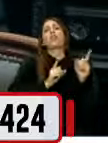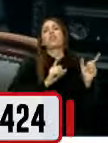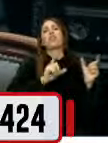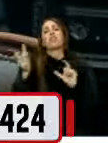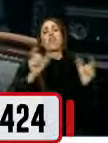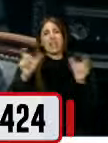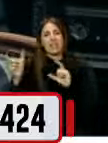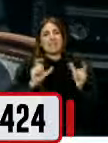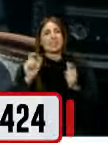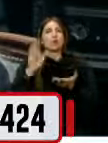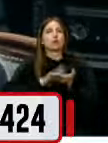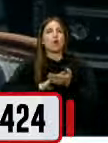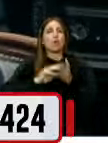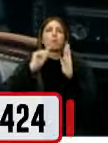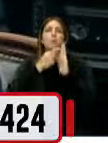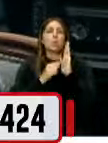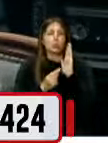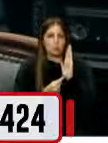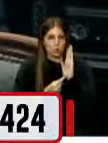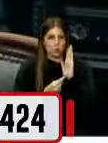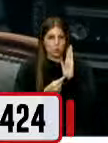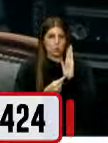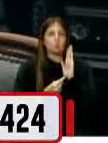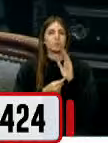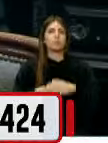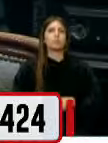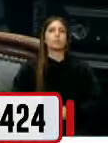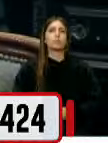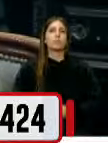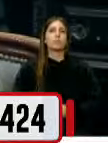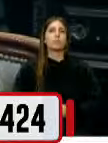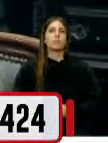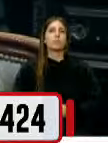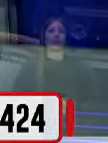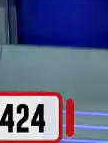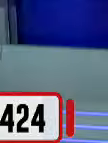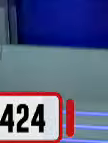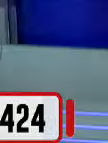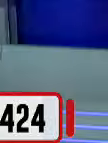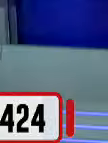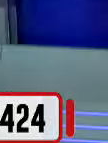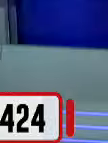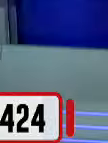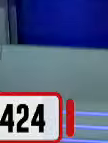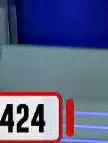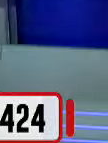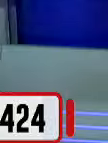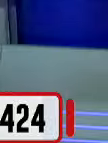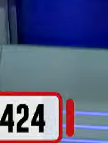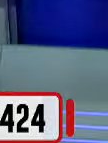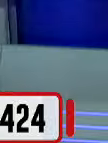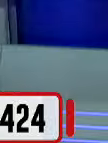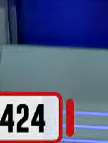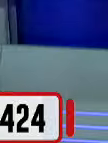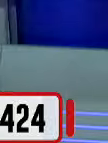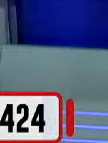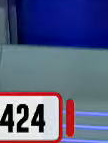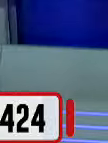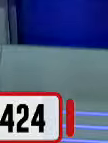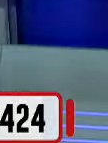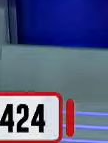Bueno. Aquí estamos. ¿Cómo va? ¿Todo bien? Todo muy bien, Melina. Bueno, siguiendo de cerca esta sesión que promete terminar